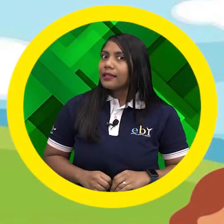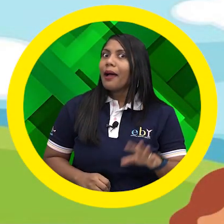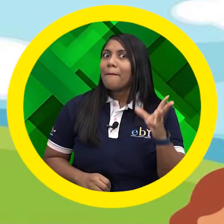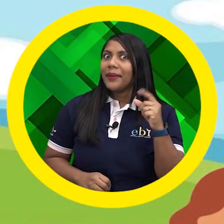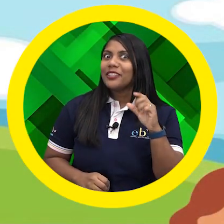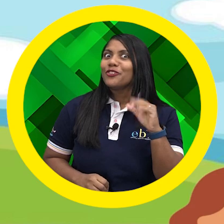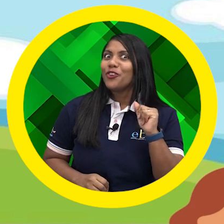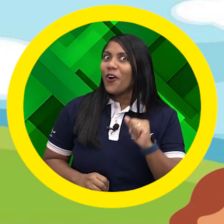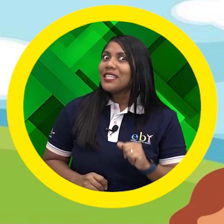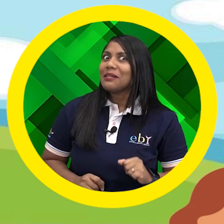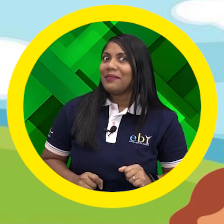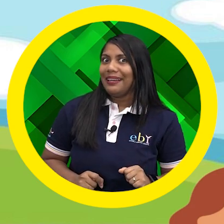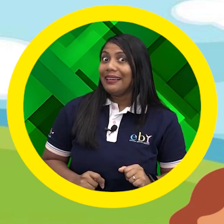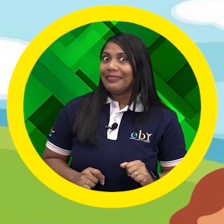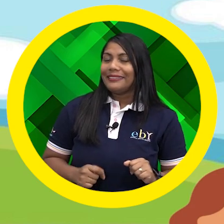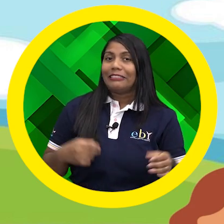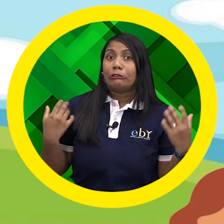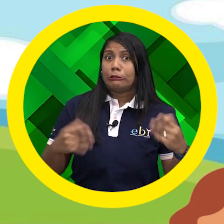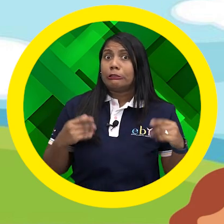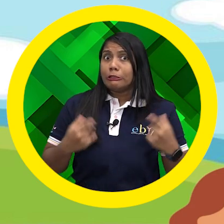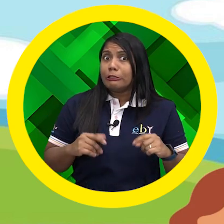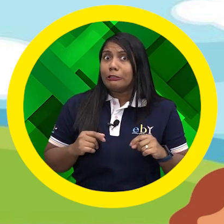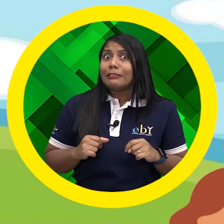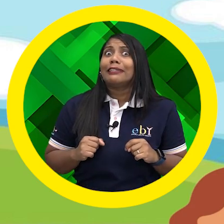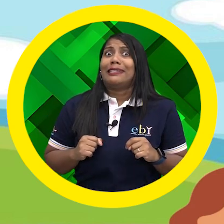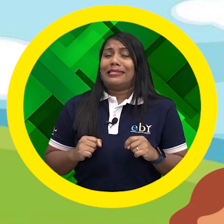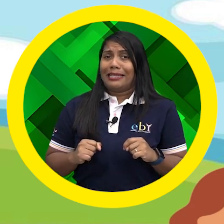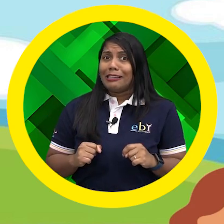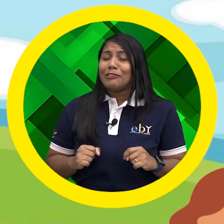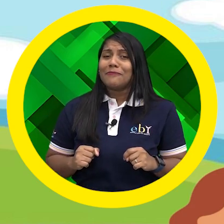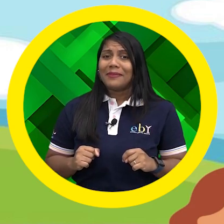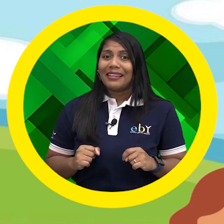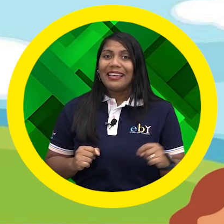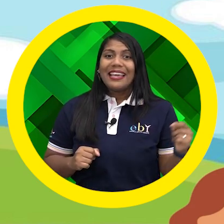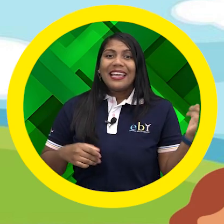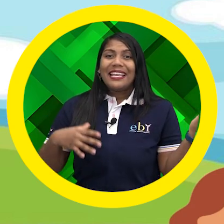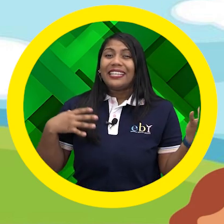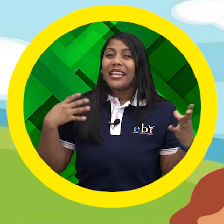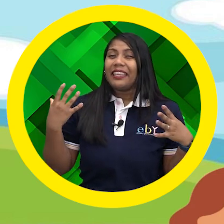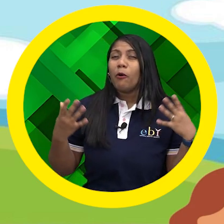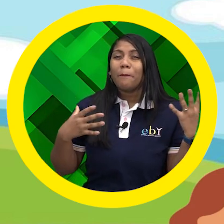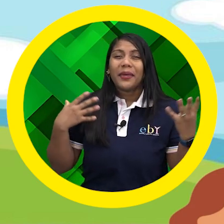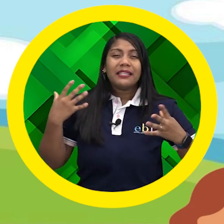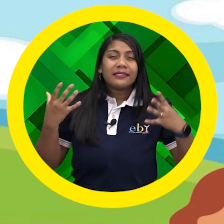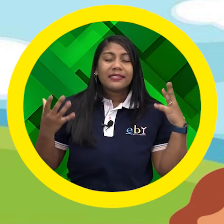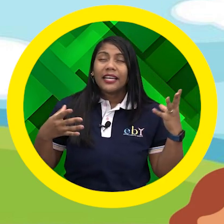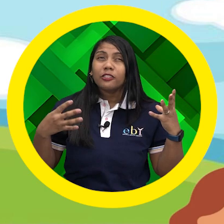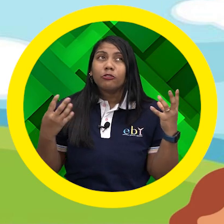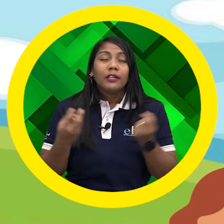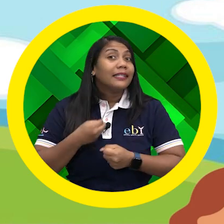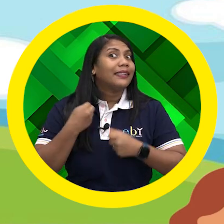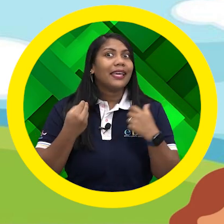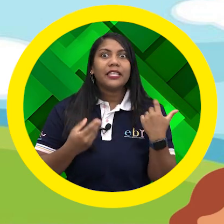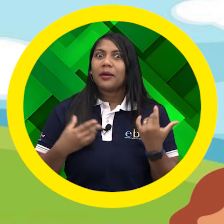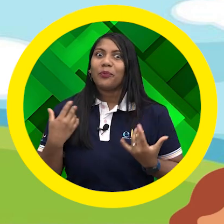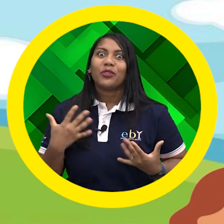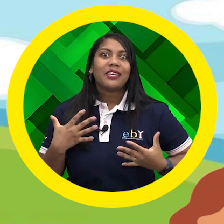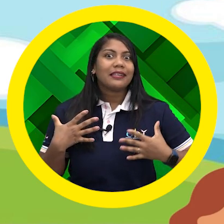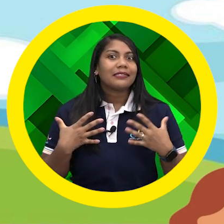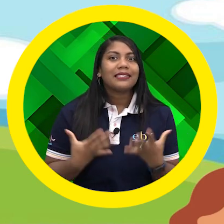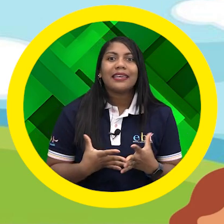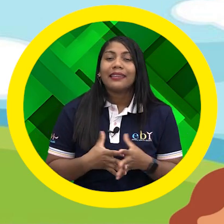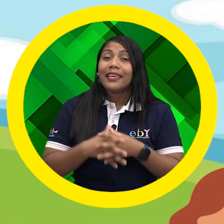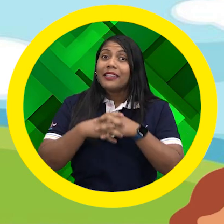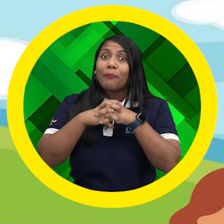Teresita mandó a llamar a Ani oh oh le salió mal y quedó pensando que ella